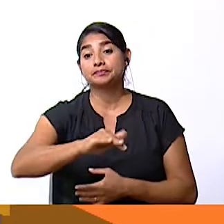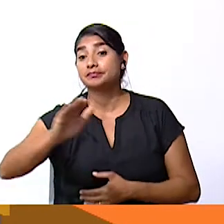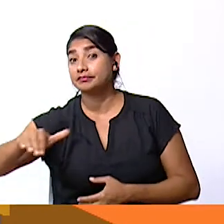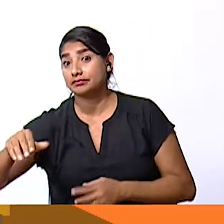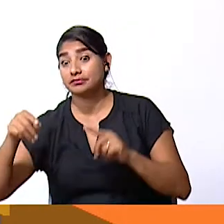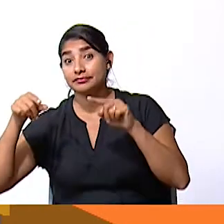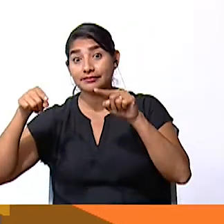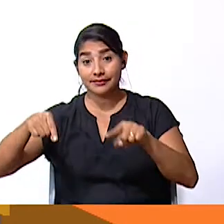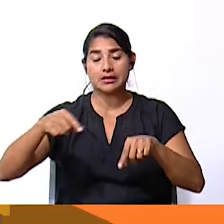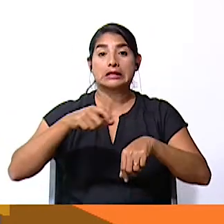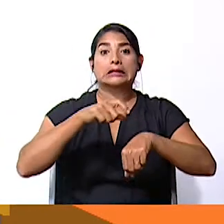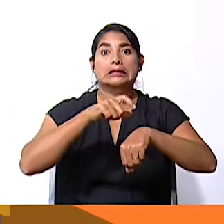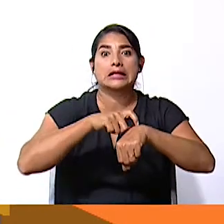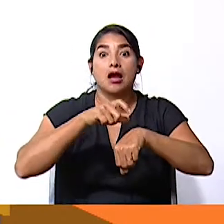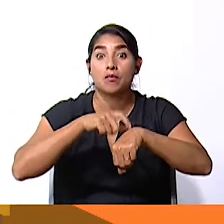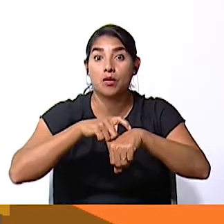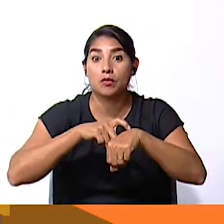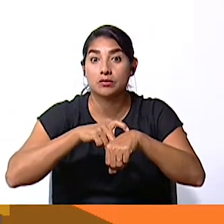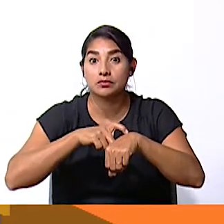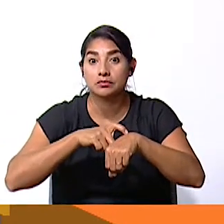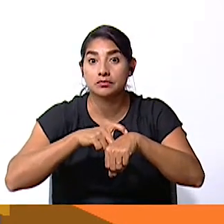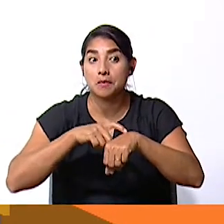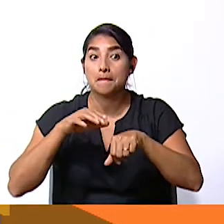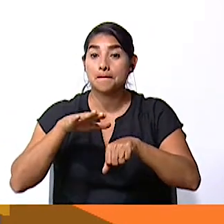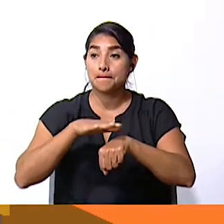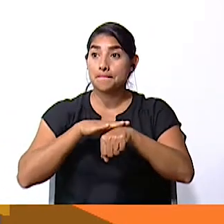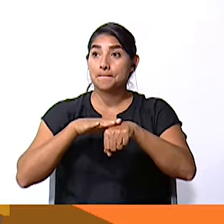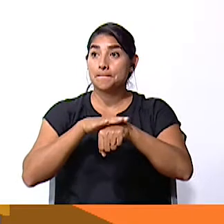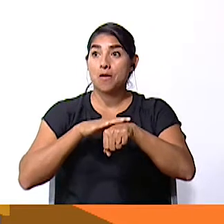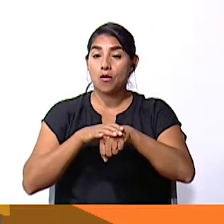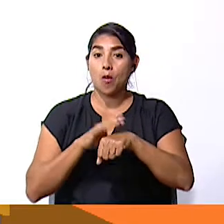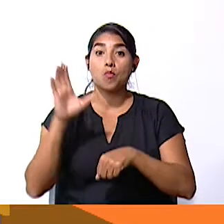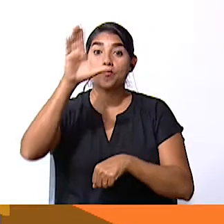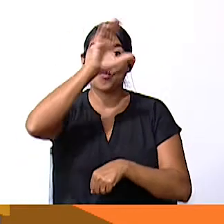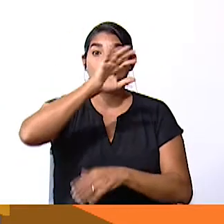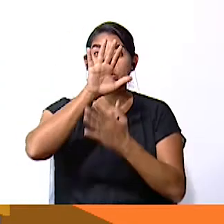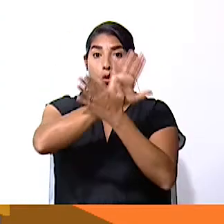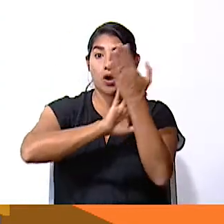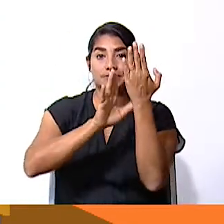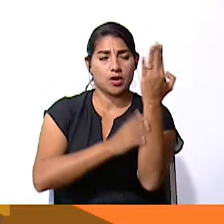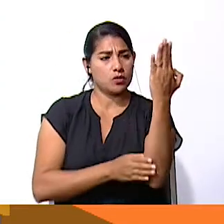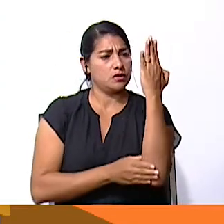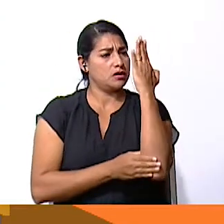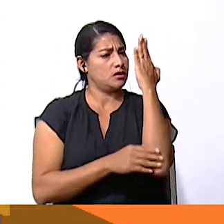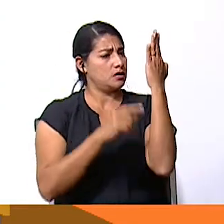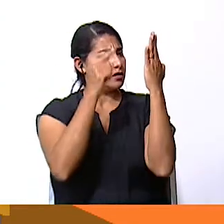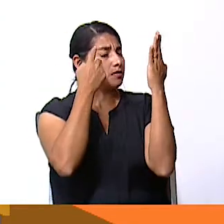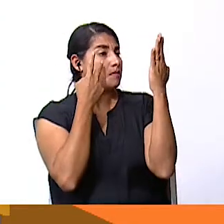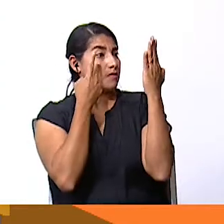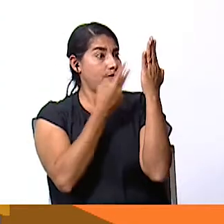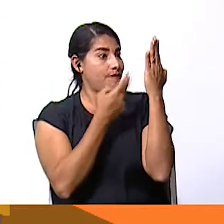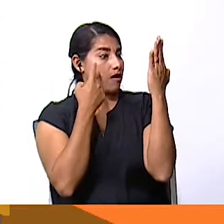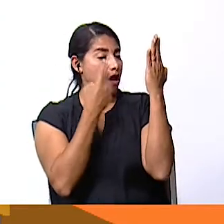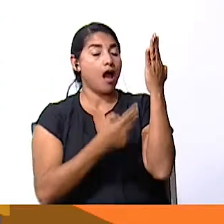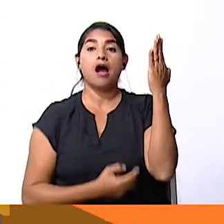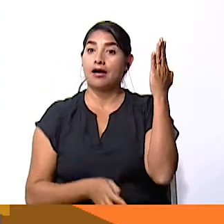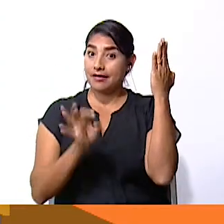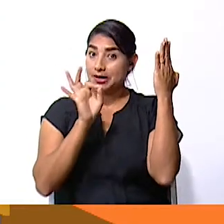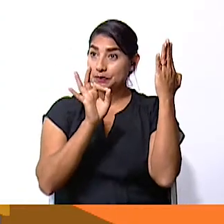en este momento, colóquense frente a un espejo. Muy